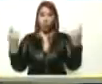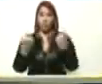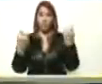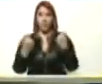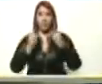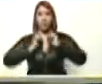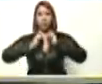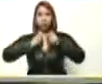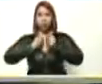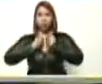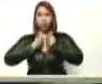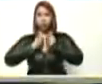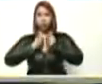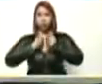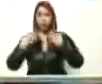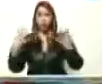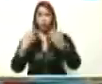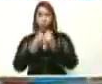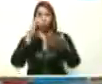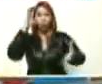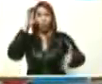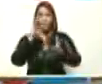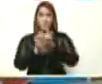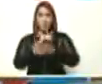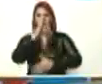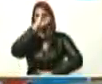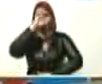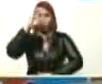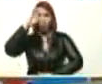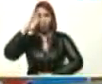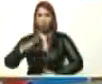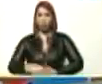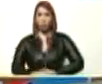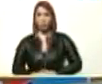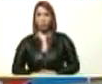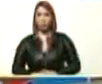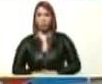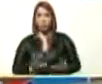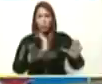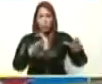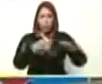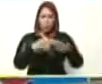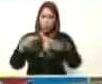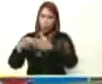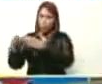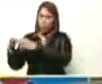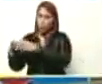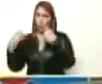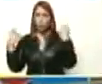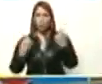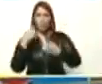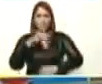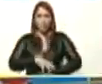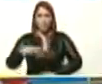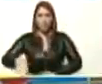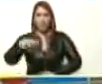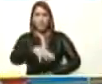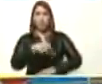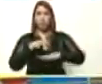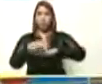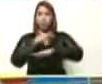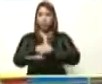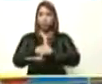Aristóbulo Isturi, con el compañero, Diosdado Cabello Rondón, y los comandos, de campaña, regionales, estadales, municipales,